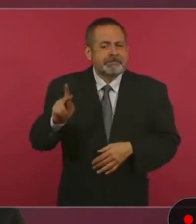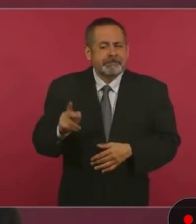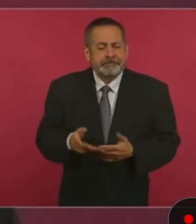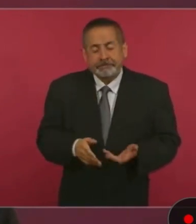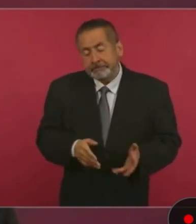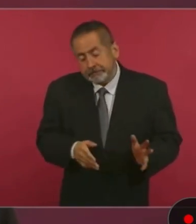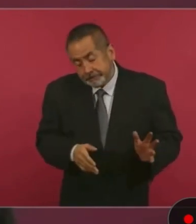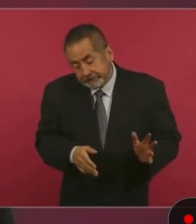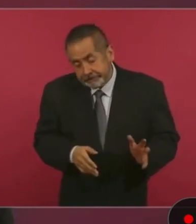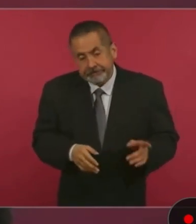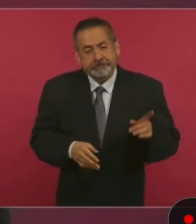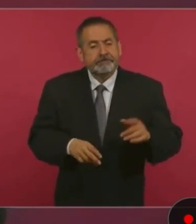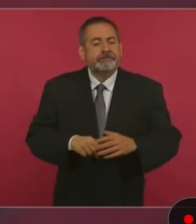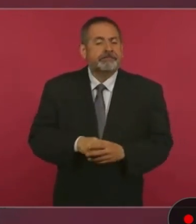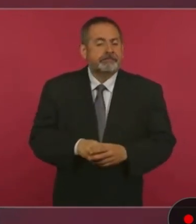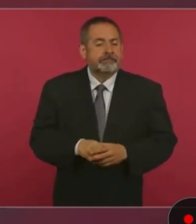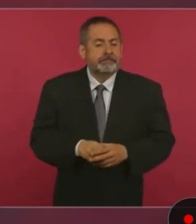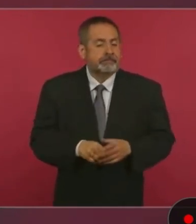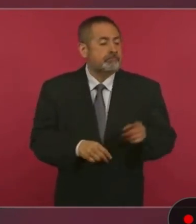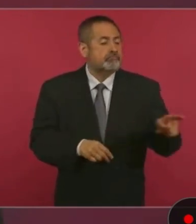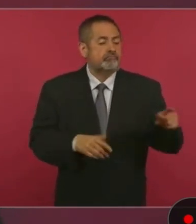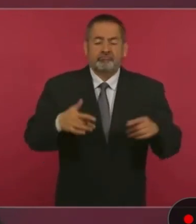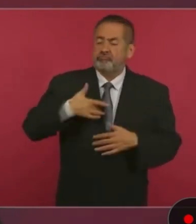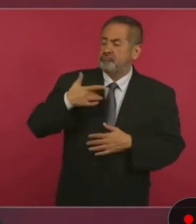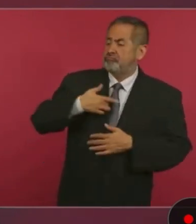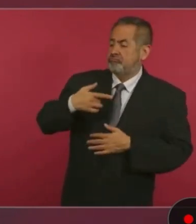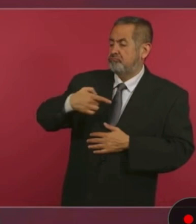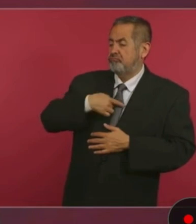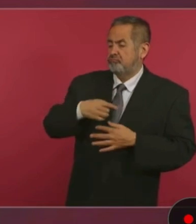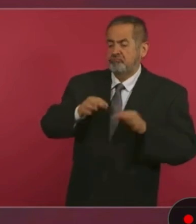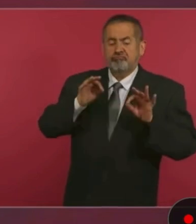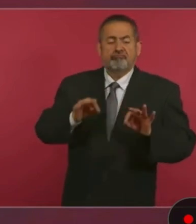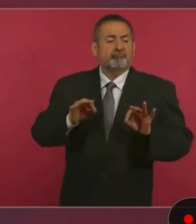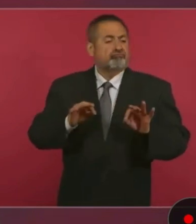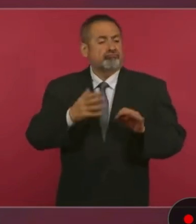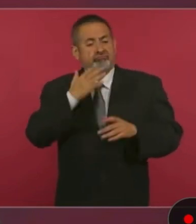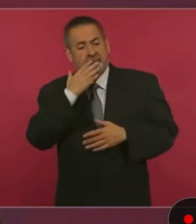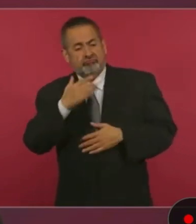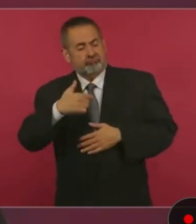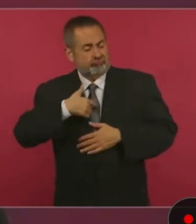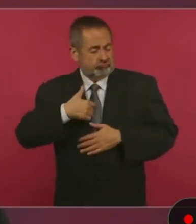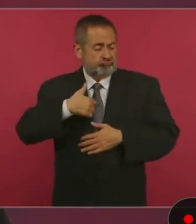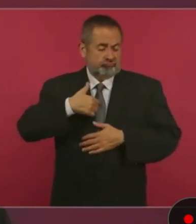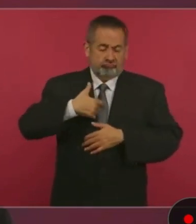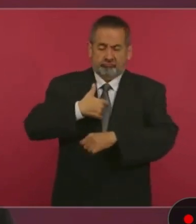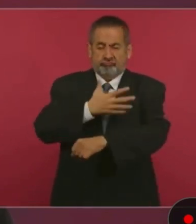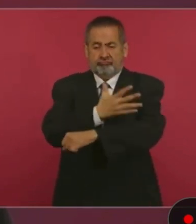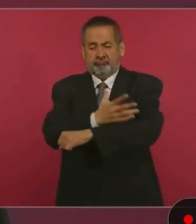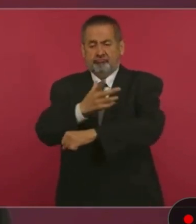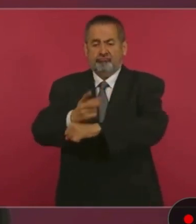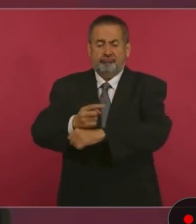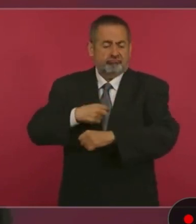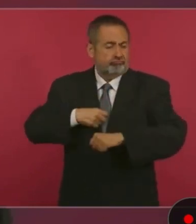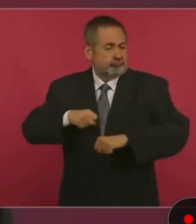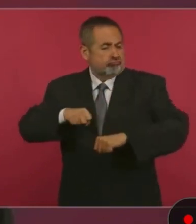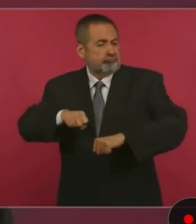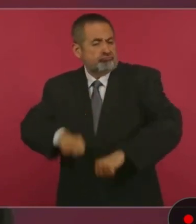y hacerse sentir, ¿no?, que es un hombre